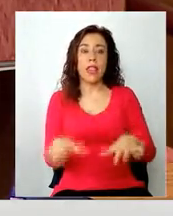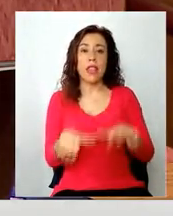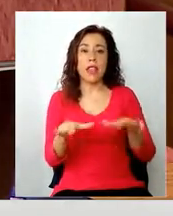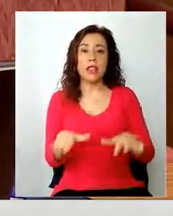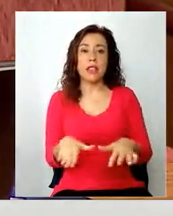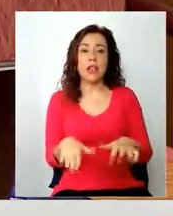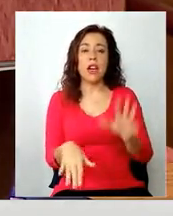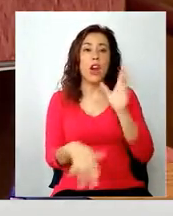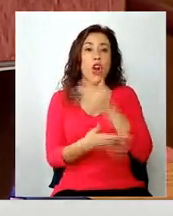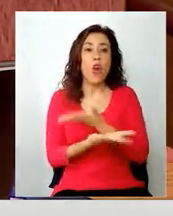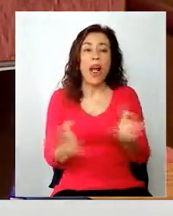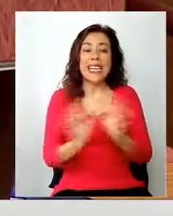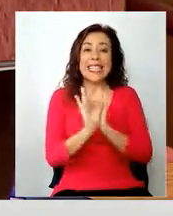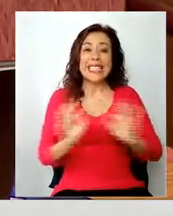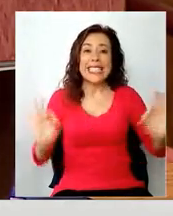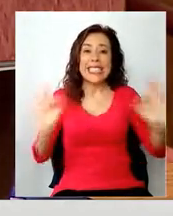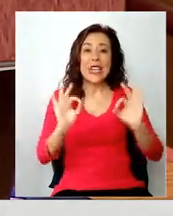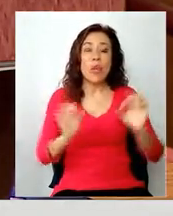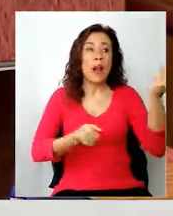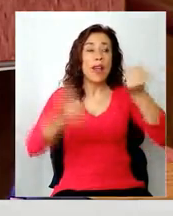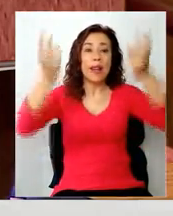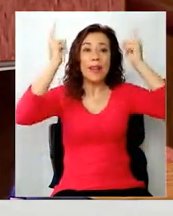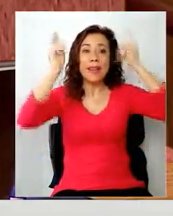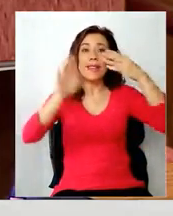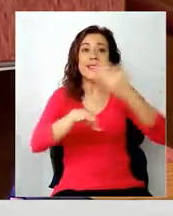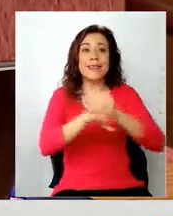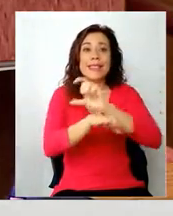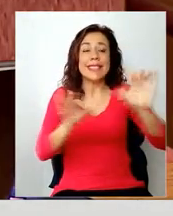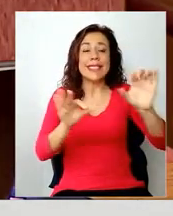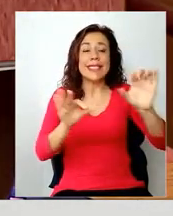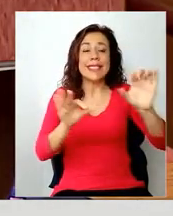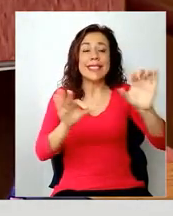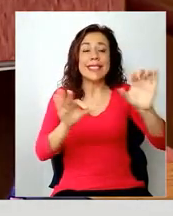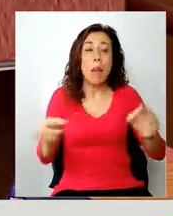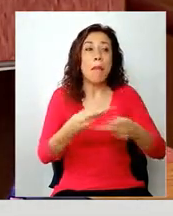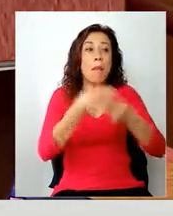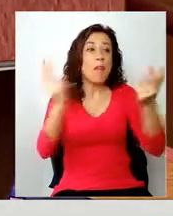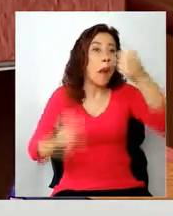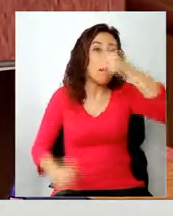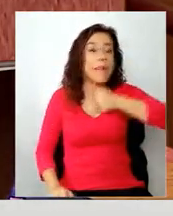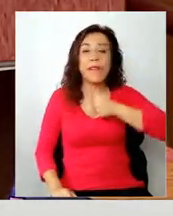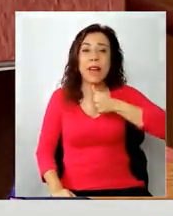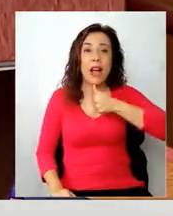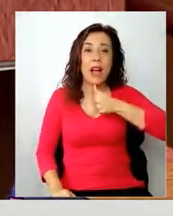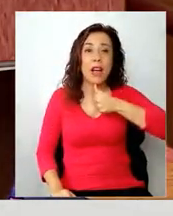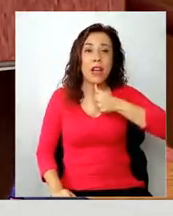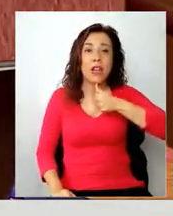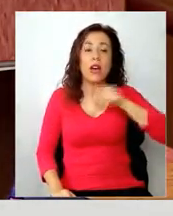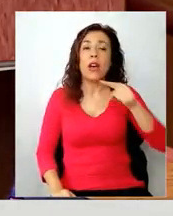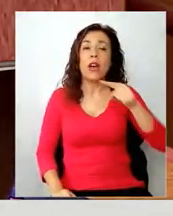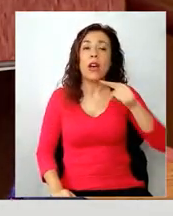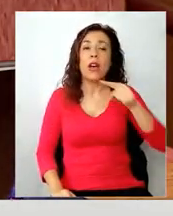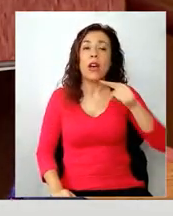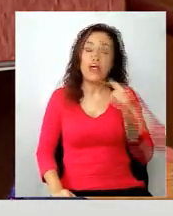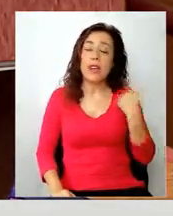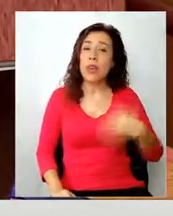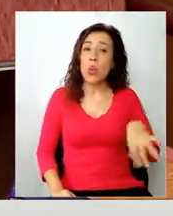de ningún tipo de locomoción colectiva ni pública ni privada lo que es perjudicar gravemente